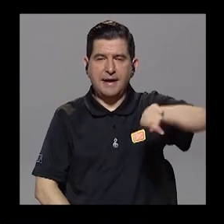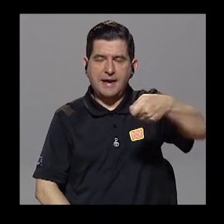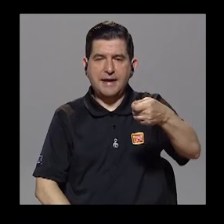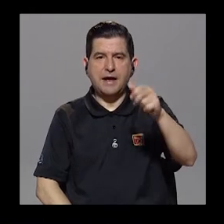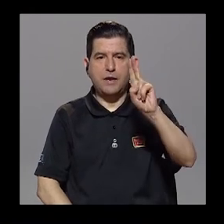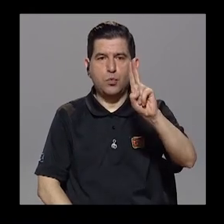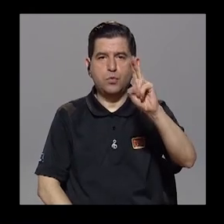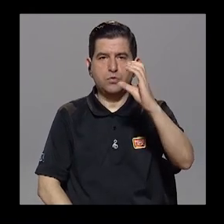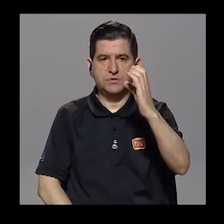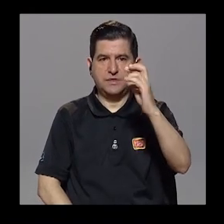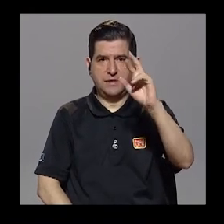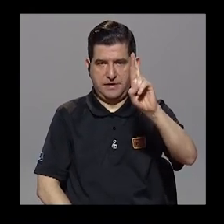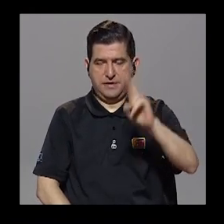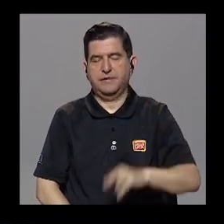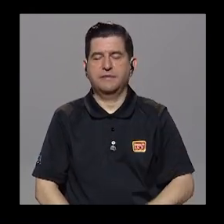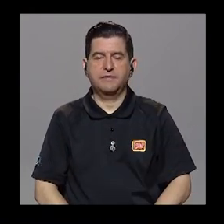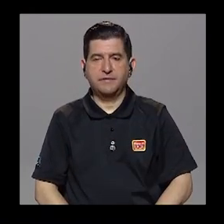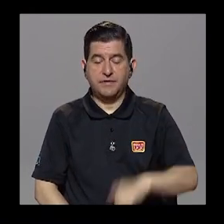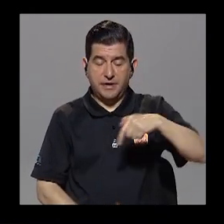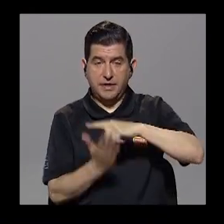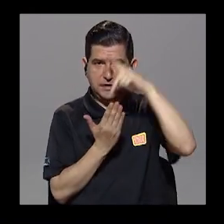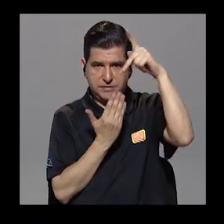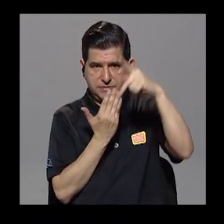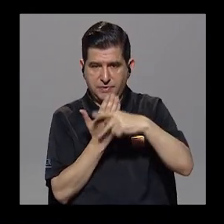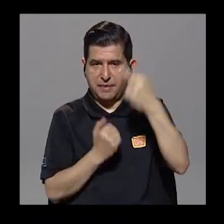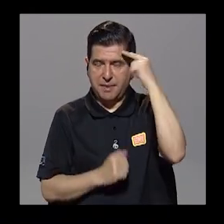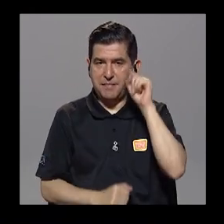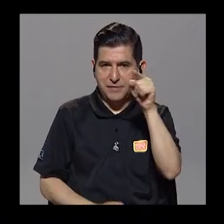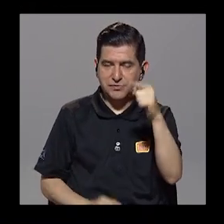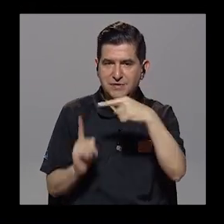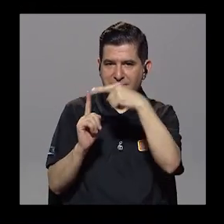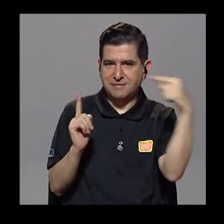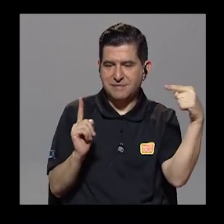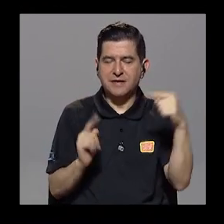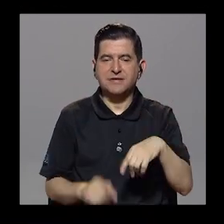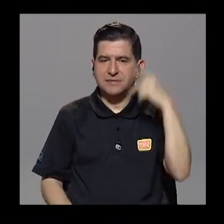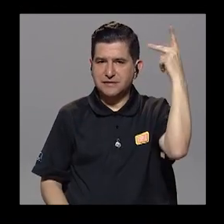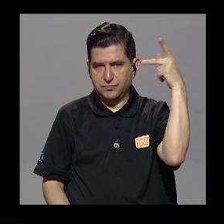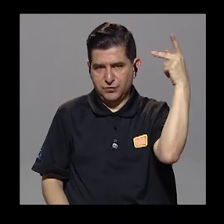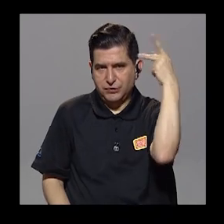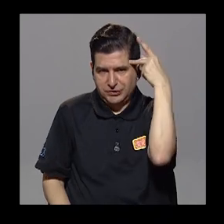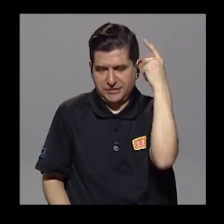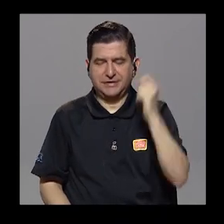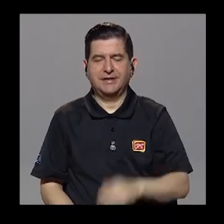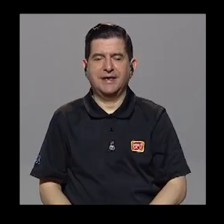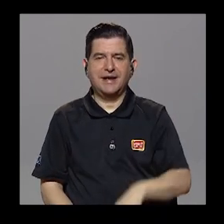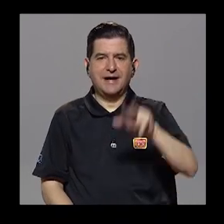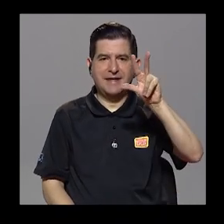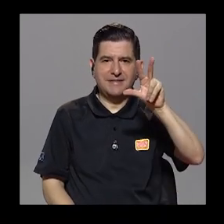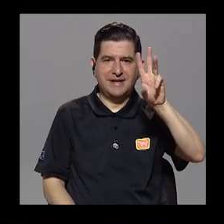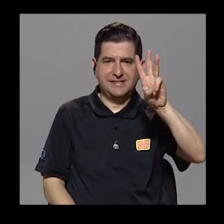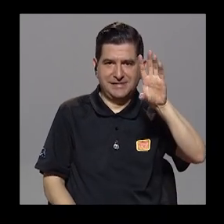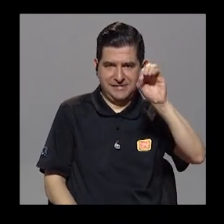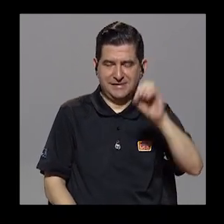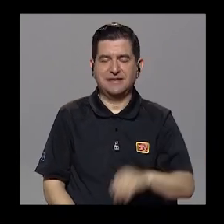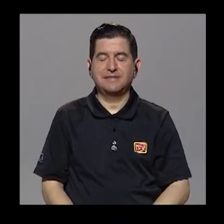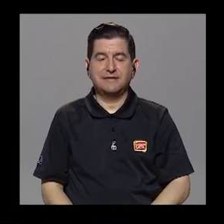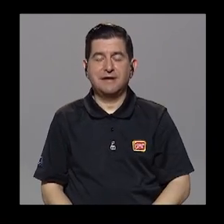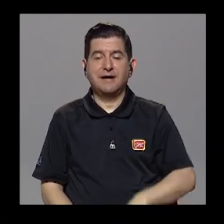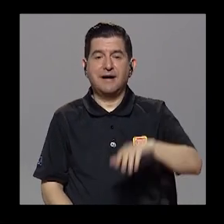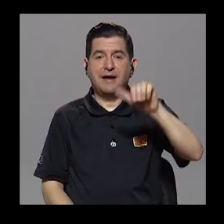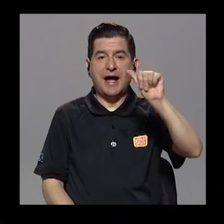Estamos en los estudios del Canal Universidad de Costa Rica, en este programa para usted desde la política 360, con